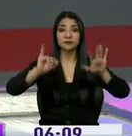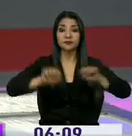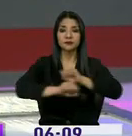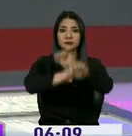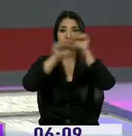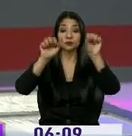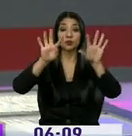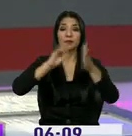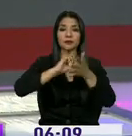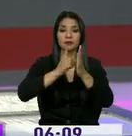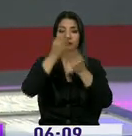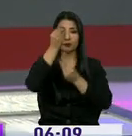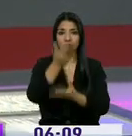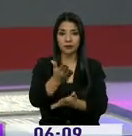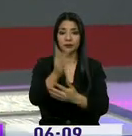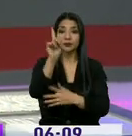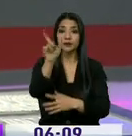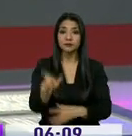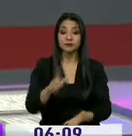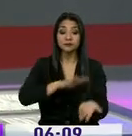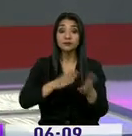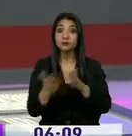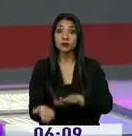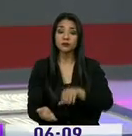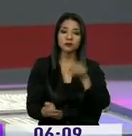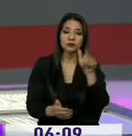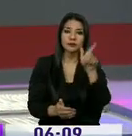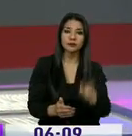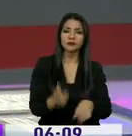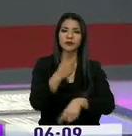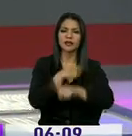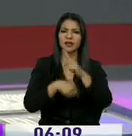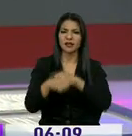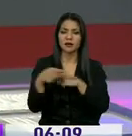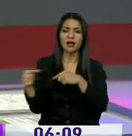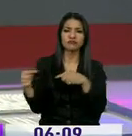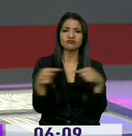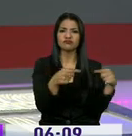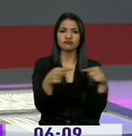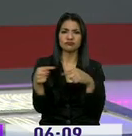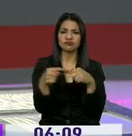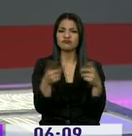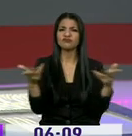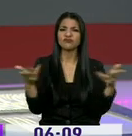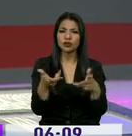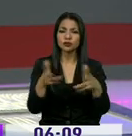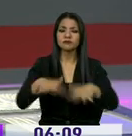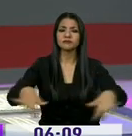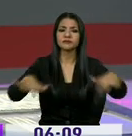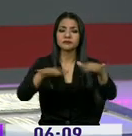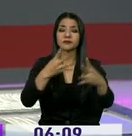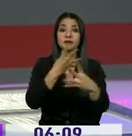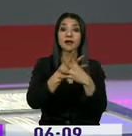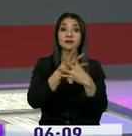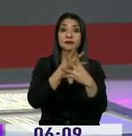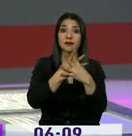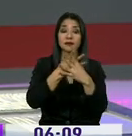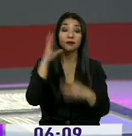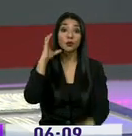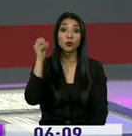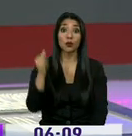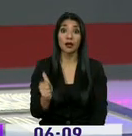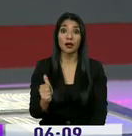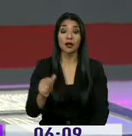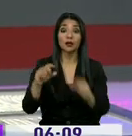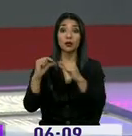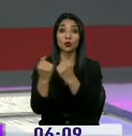En la mañana es tiempo de contarles que un muerto y un herido fue el resultado de una riña ocurrida en el Centro de Rehabilitación Social Turi en la ciudad de Cuenca. La pelea entre